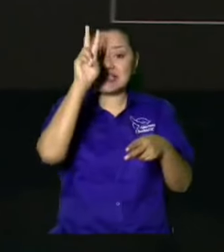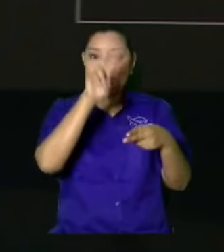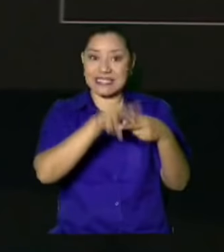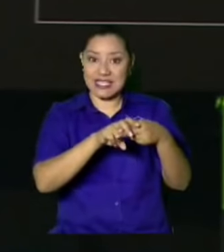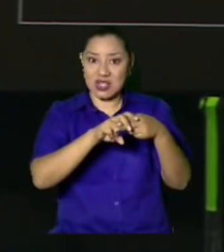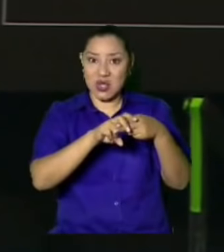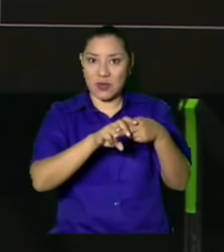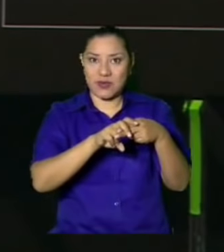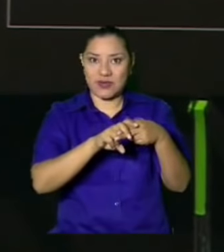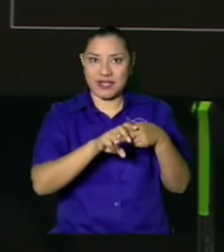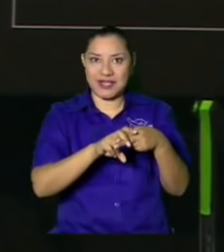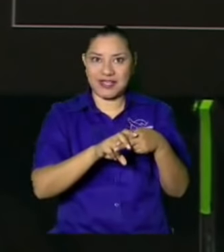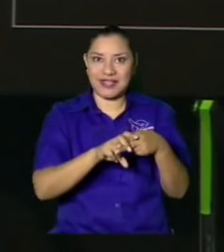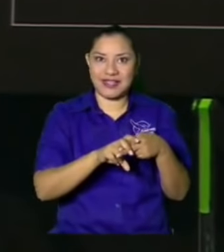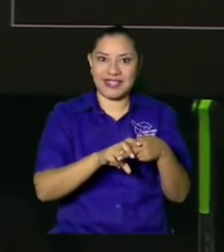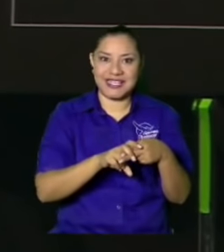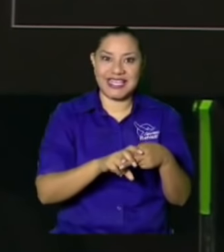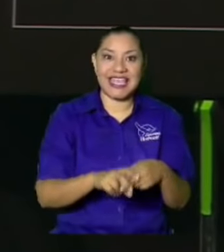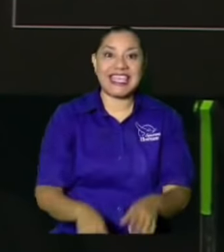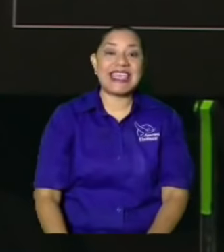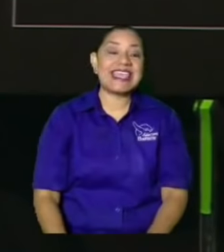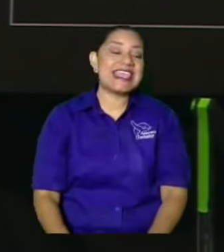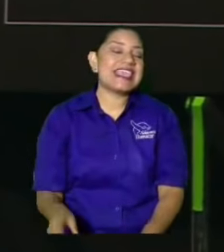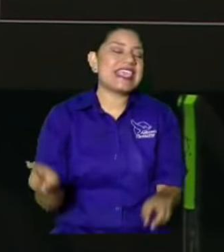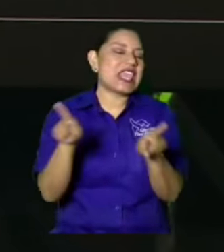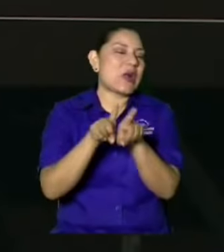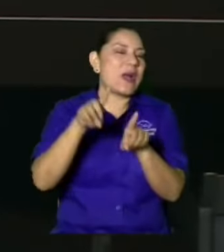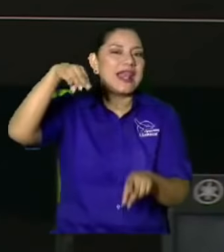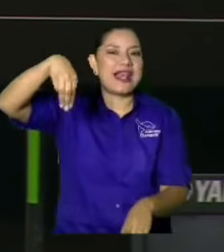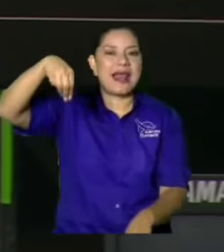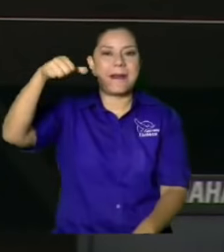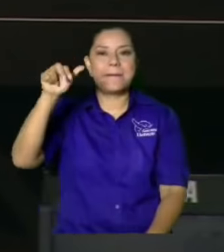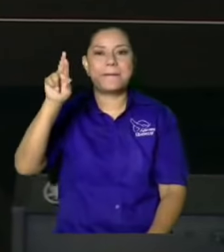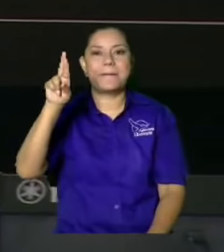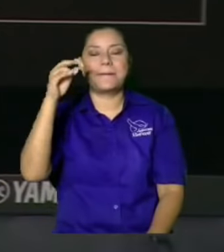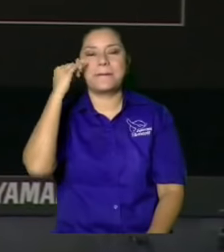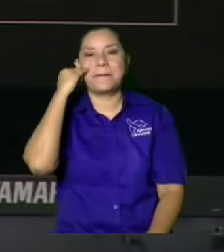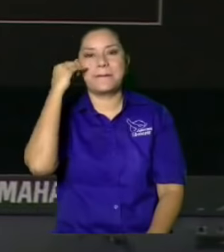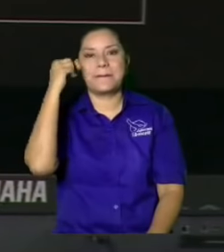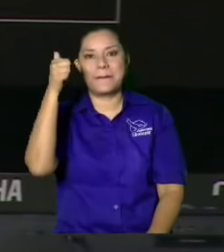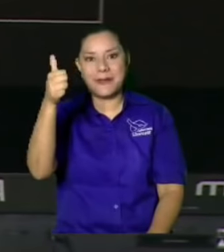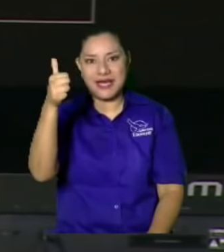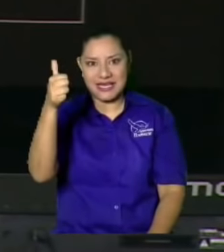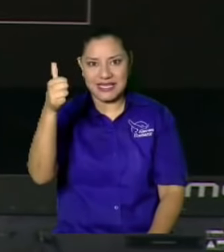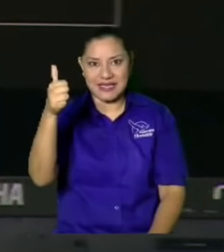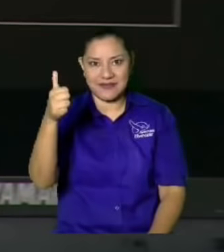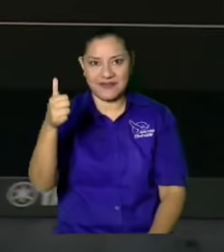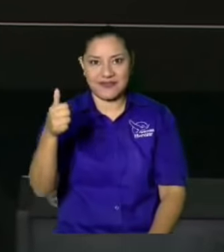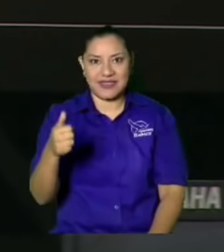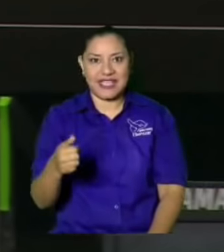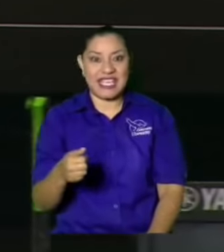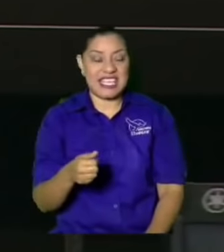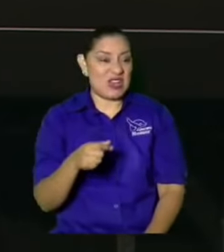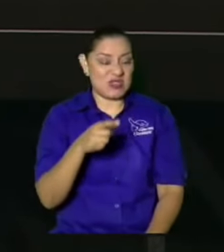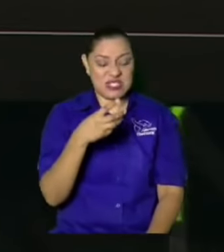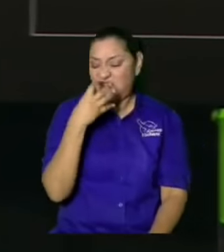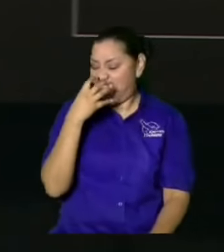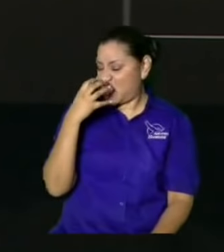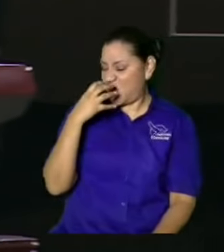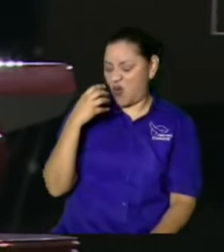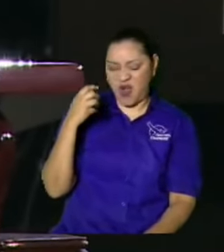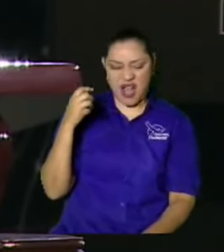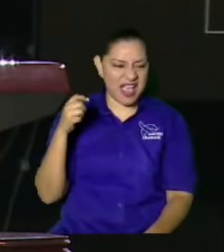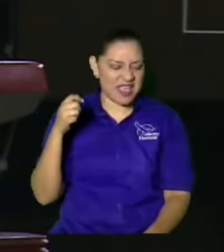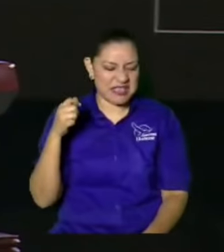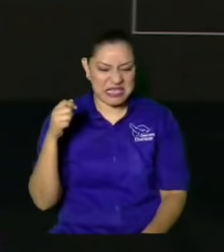Marita con perfumito cambió la fragancia de esa casa. Martita ya no somatando los trastos, ya no haciendo ruido. No,